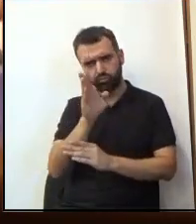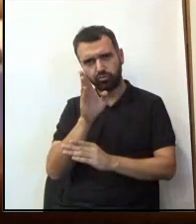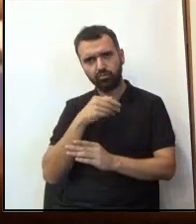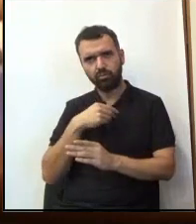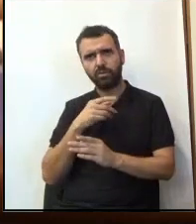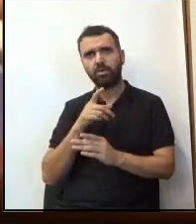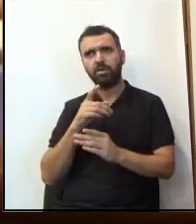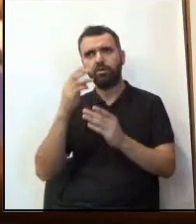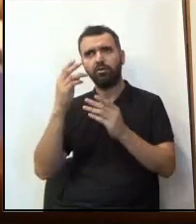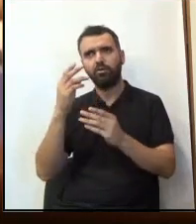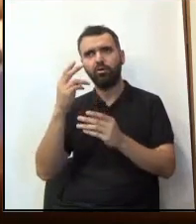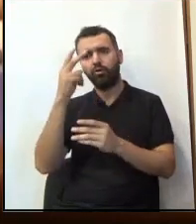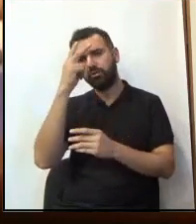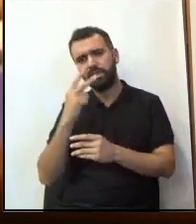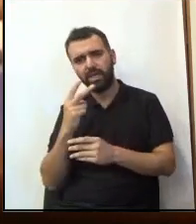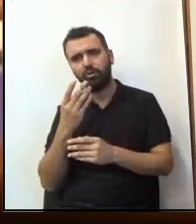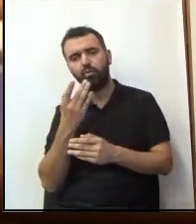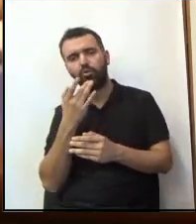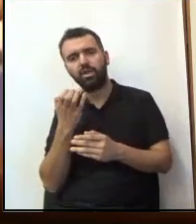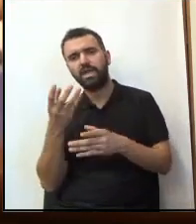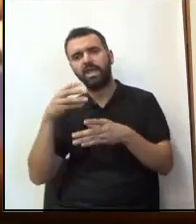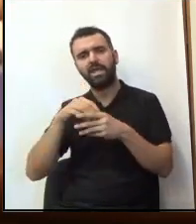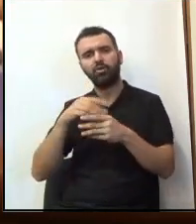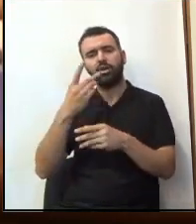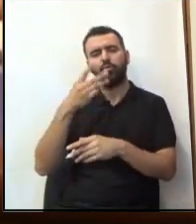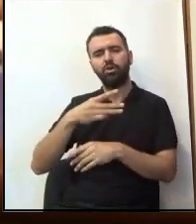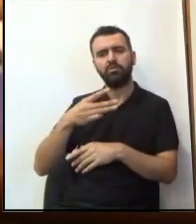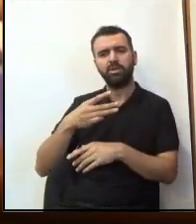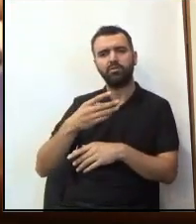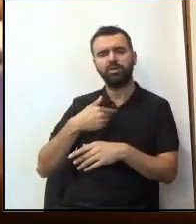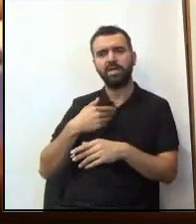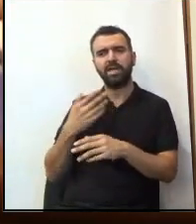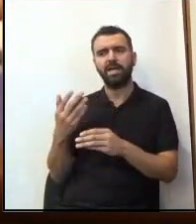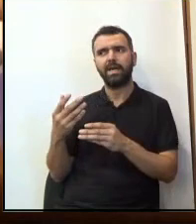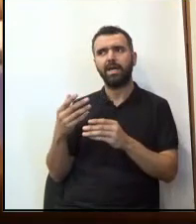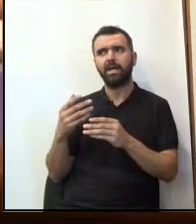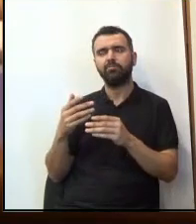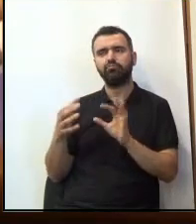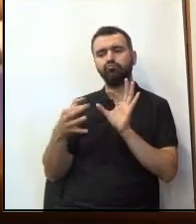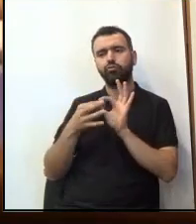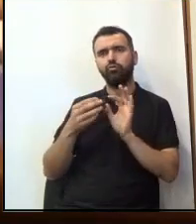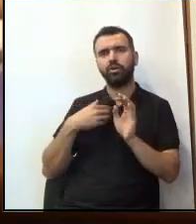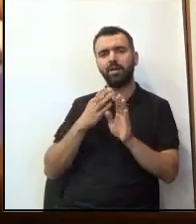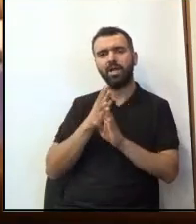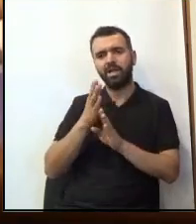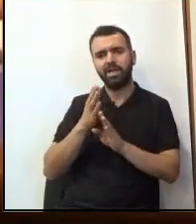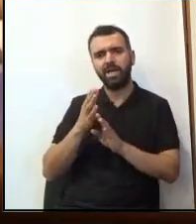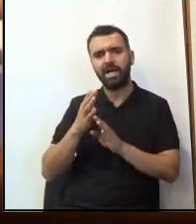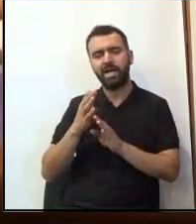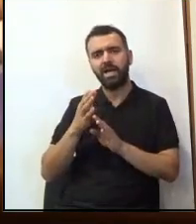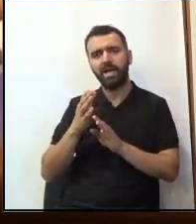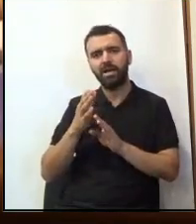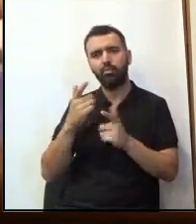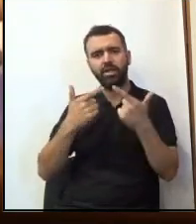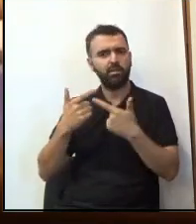dentro de un municipio que lo representa uno políticamente. Hemos sido muy críticos en muchas